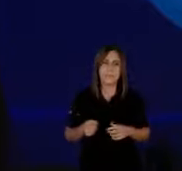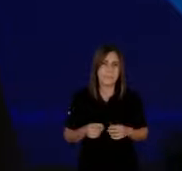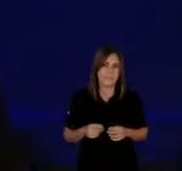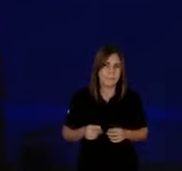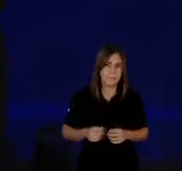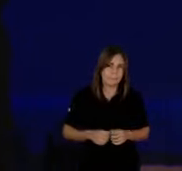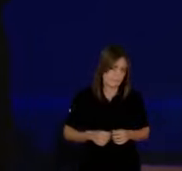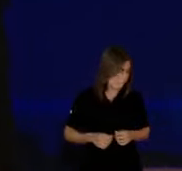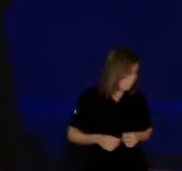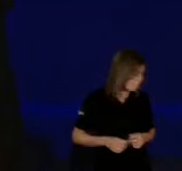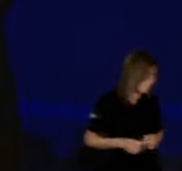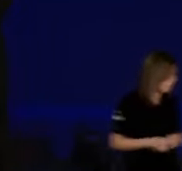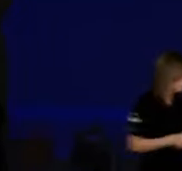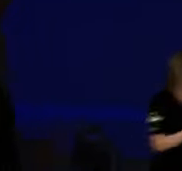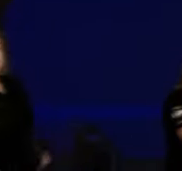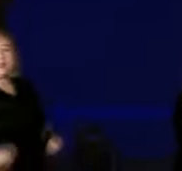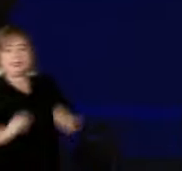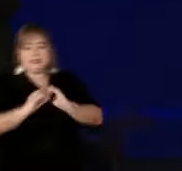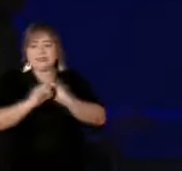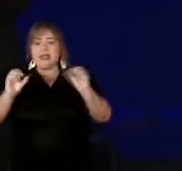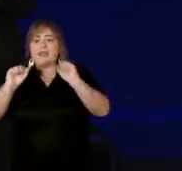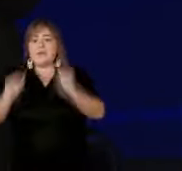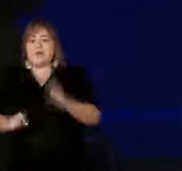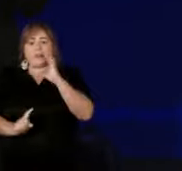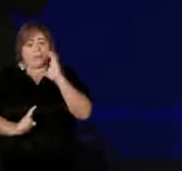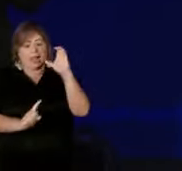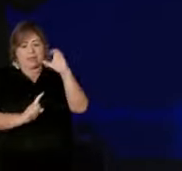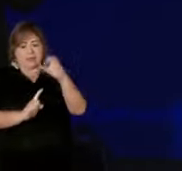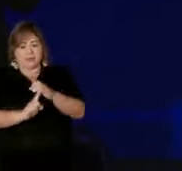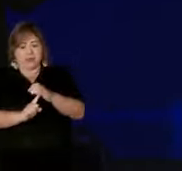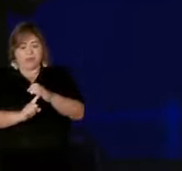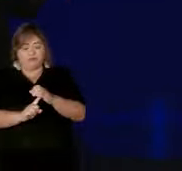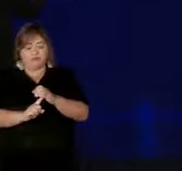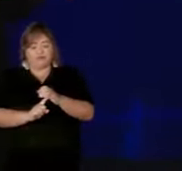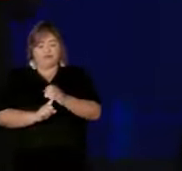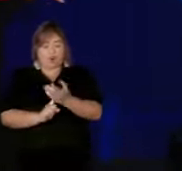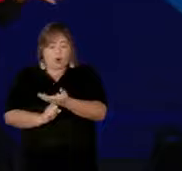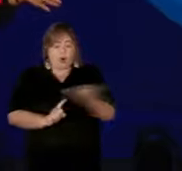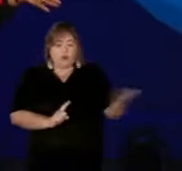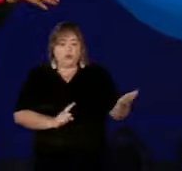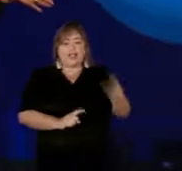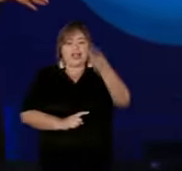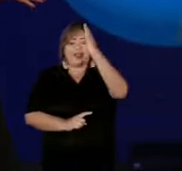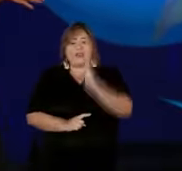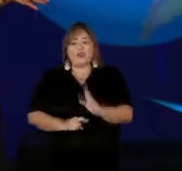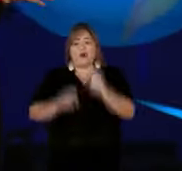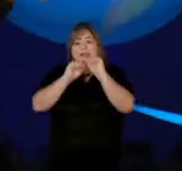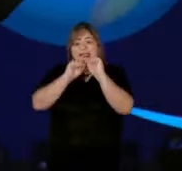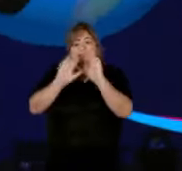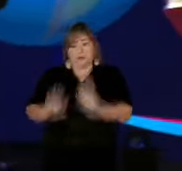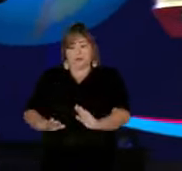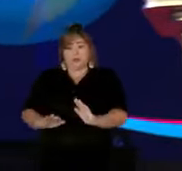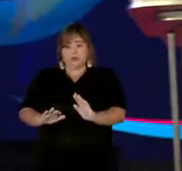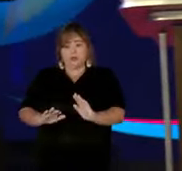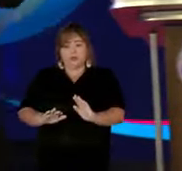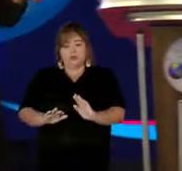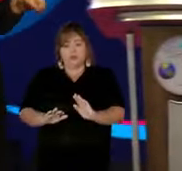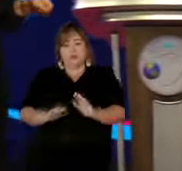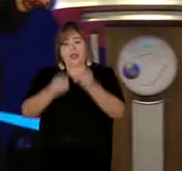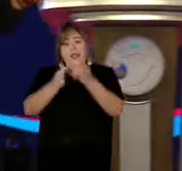nadie puede maldecir lo que Dios ha bendito. Y ese mensaje yo se lo recomiendo a todos. Está en